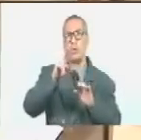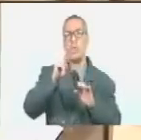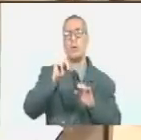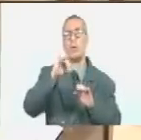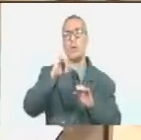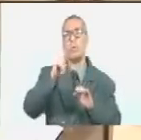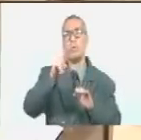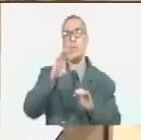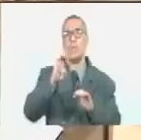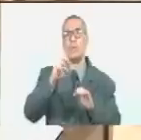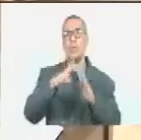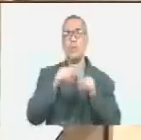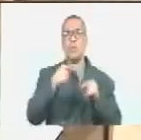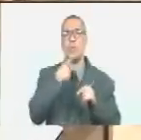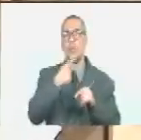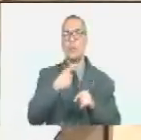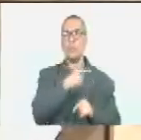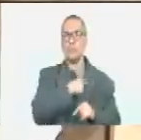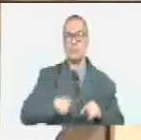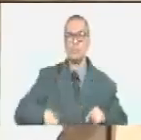definición de bienes. Es todo, señor presidente.